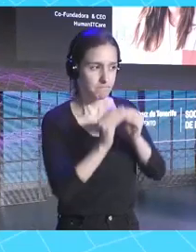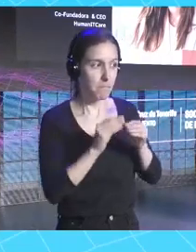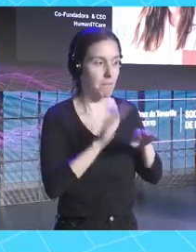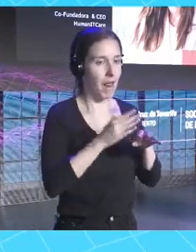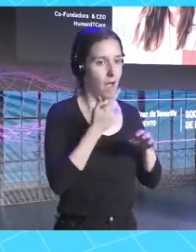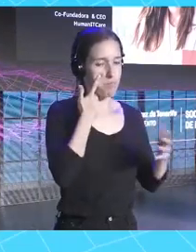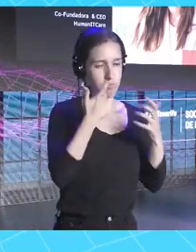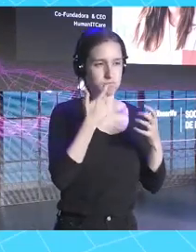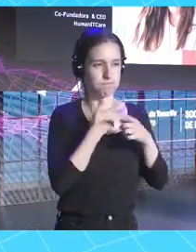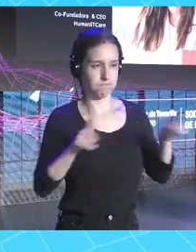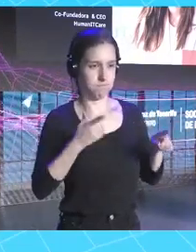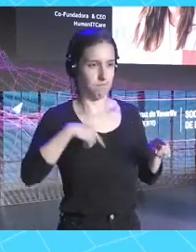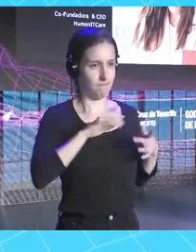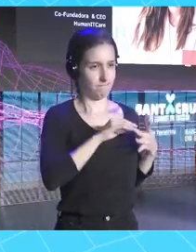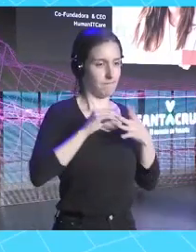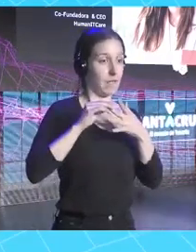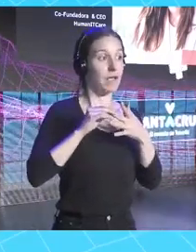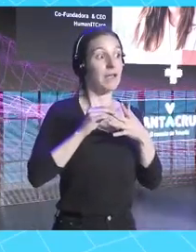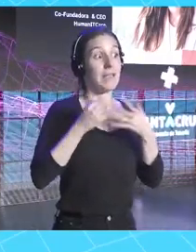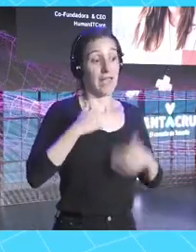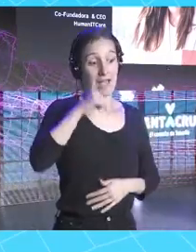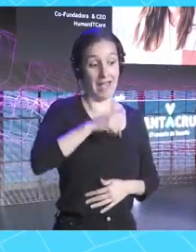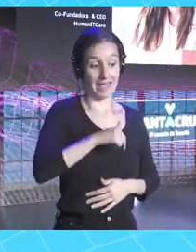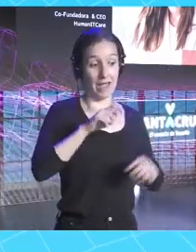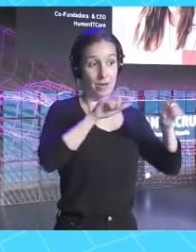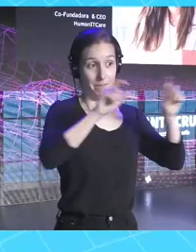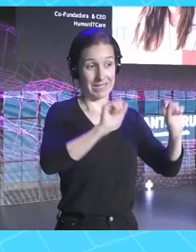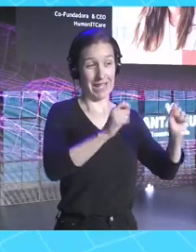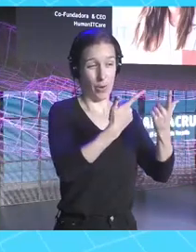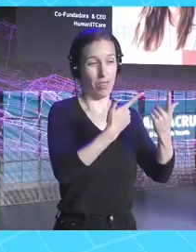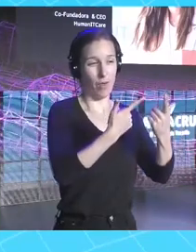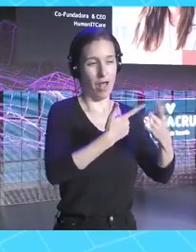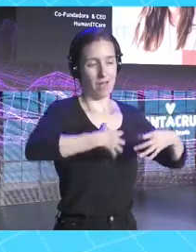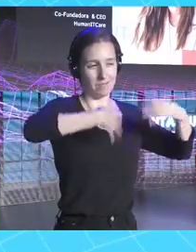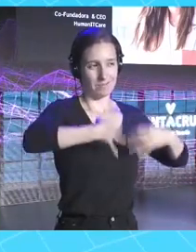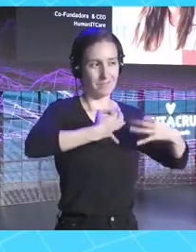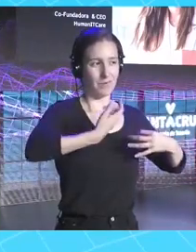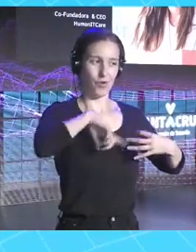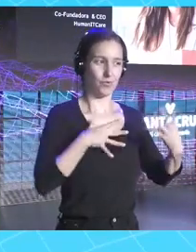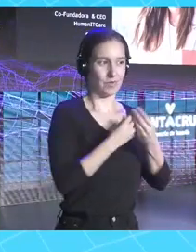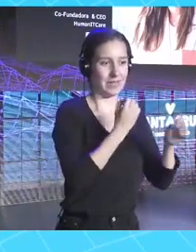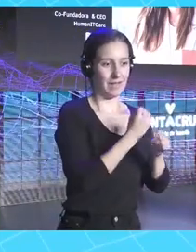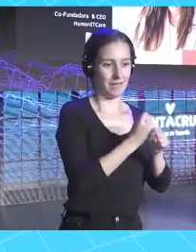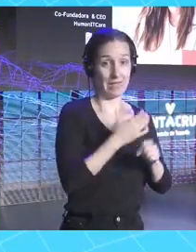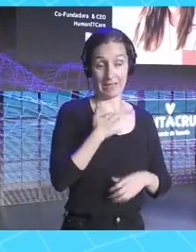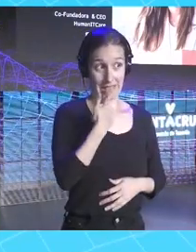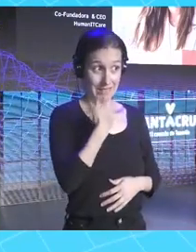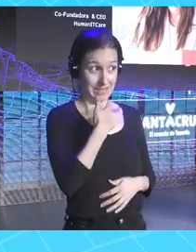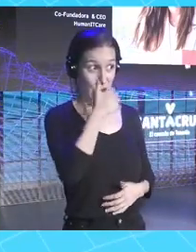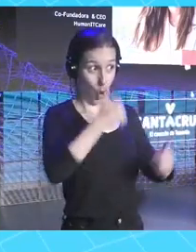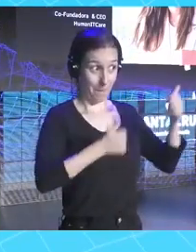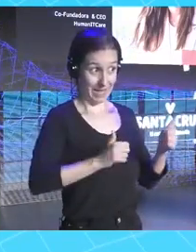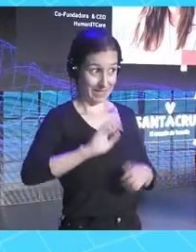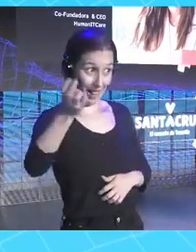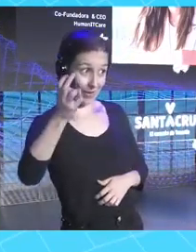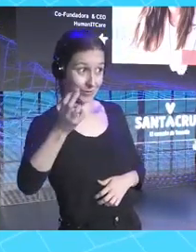hecho ahora Estamos trabajando con uno de los líderes aseguradores aquí en España no Entonces eso no han venido a decirte Hola No